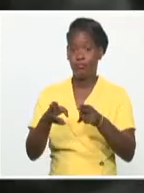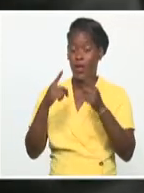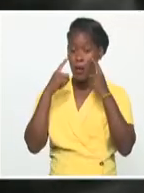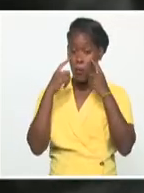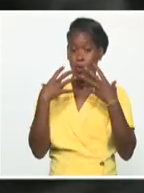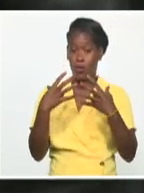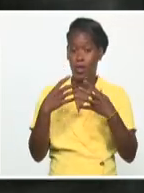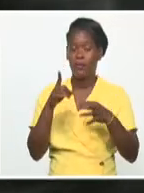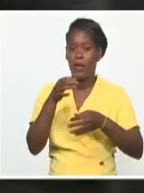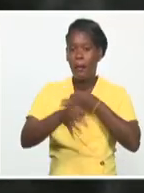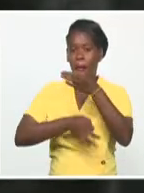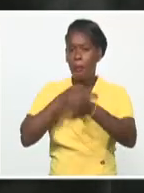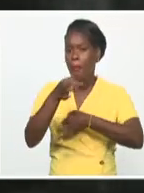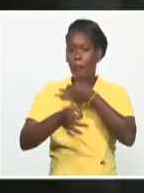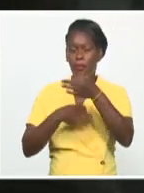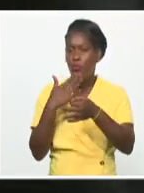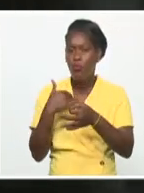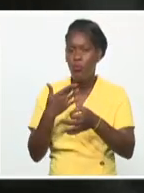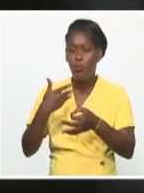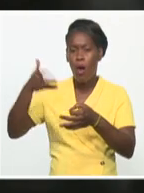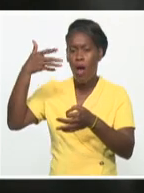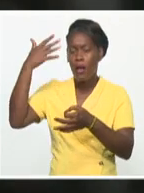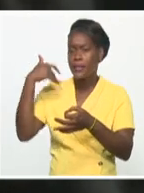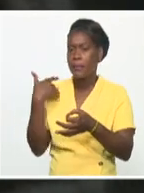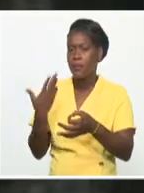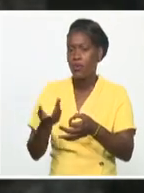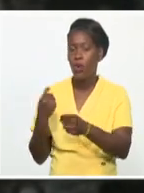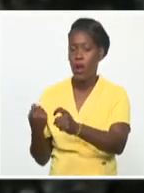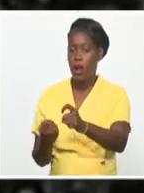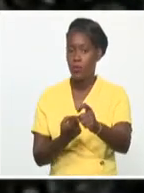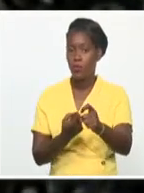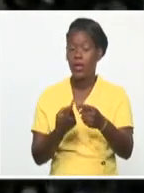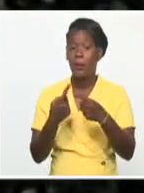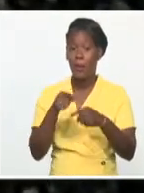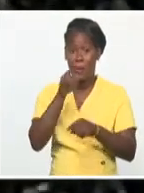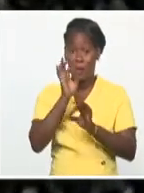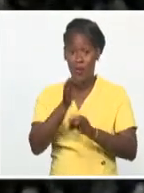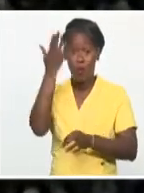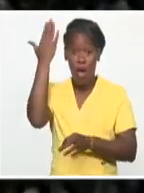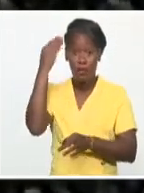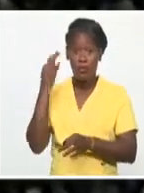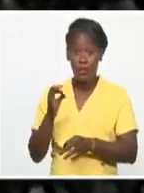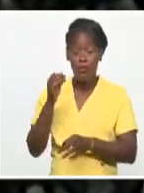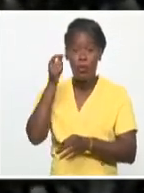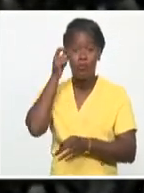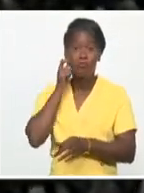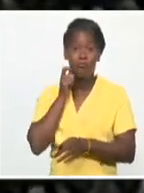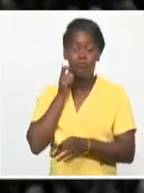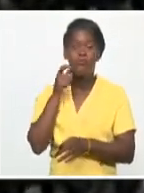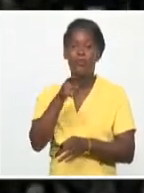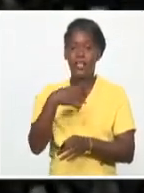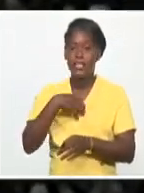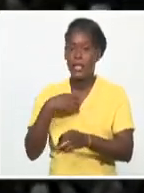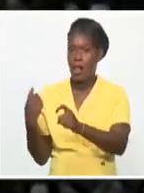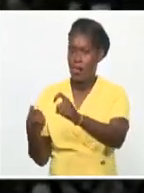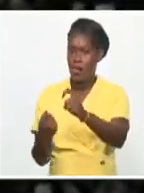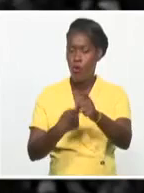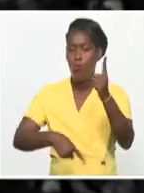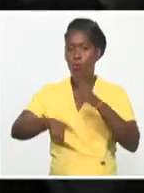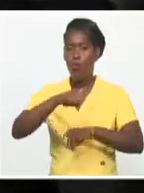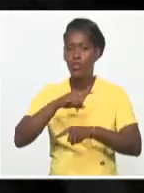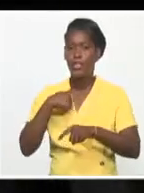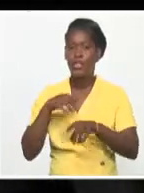las largas semanas de dudas y rumores sin embargo las fuerzas batistianas intentan sembrar la idea de una guerra civil innecesaria liderada